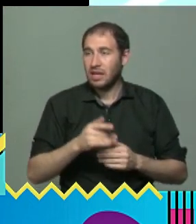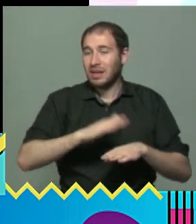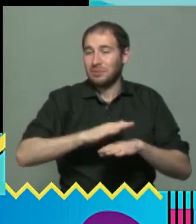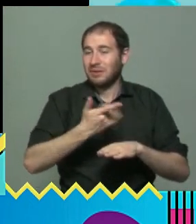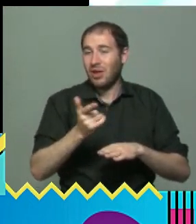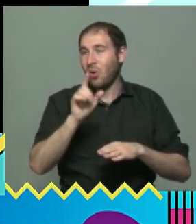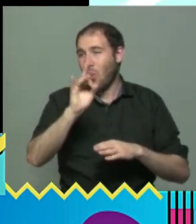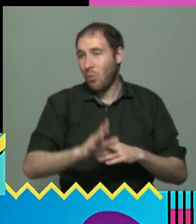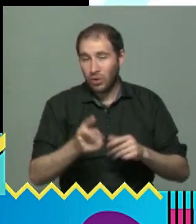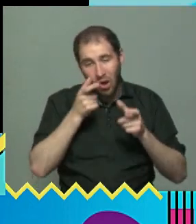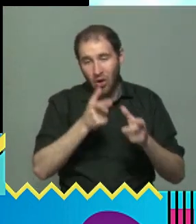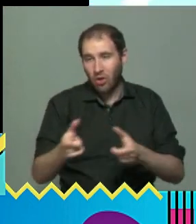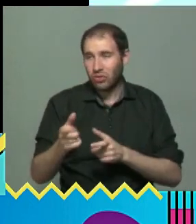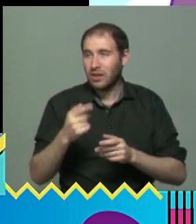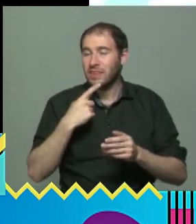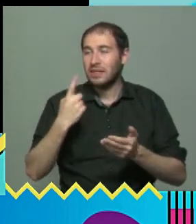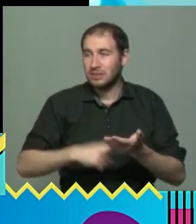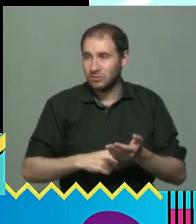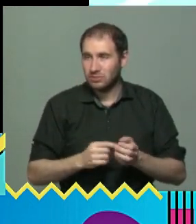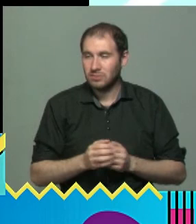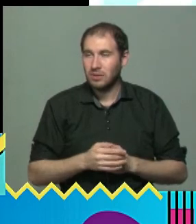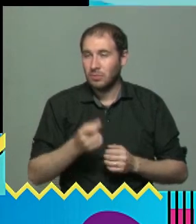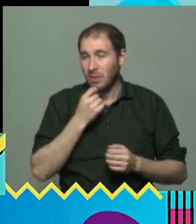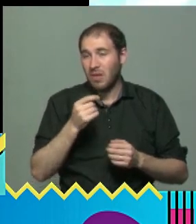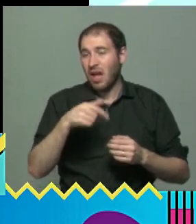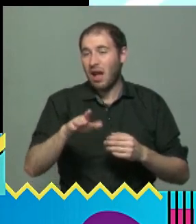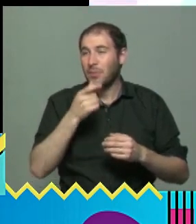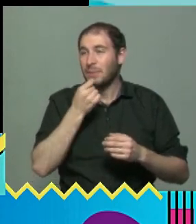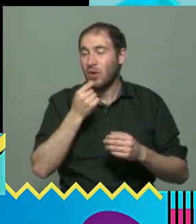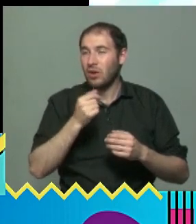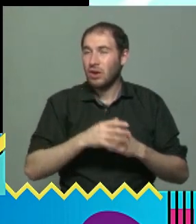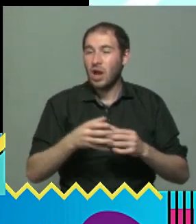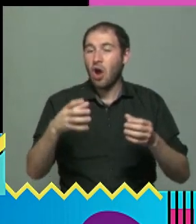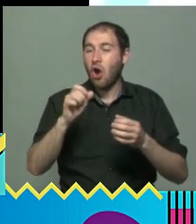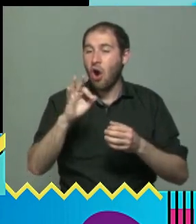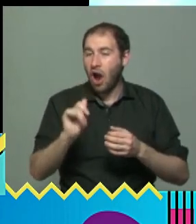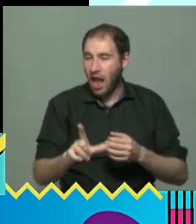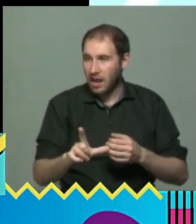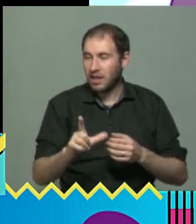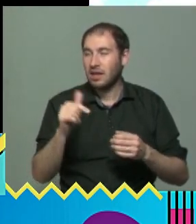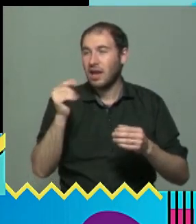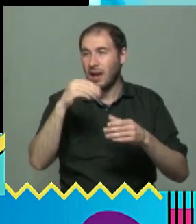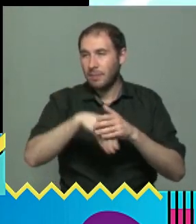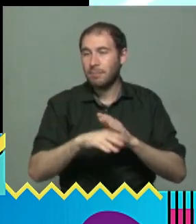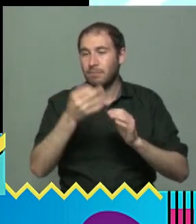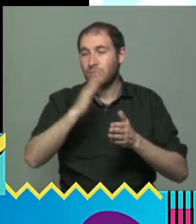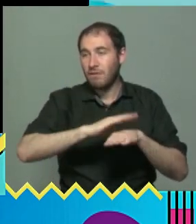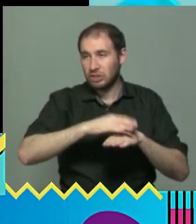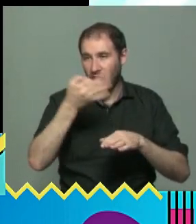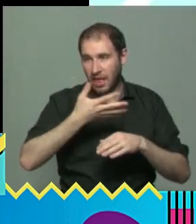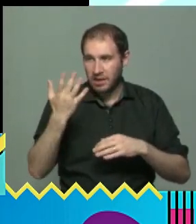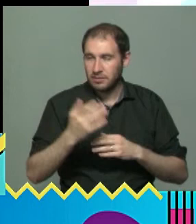competencia más que revisar una medida que puede llamarse de excepción, que es cuando el órgano administrativo local, a través de sus profesionales